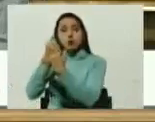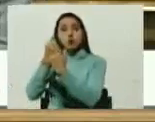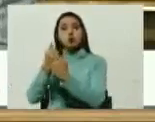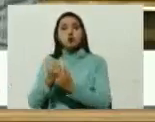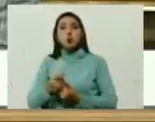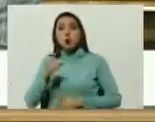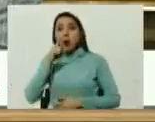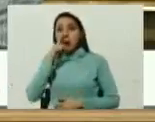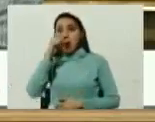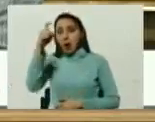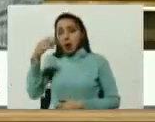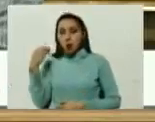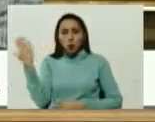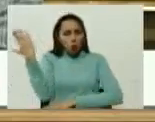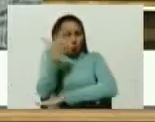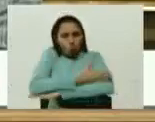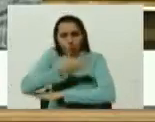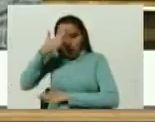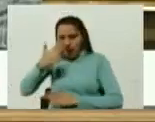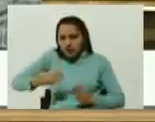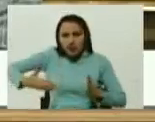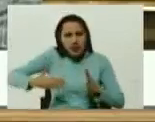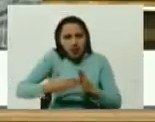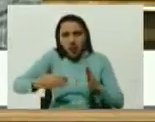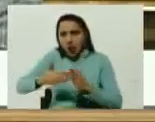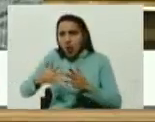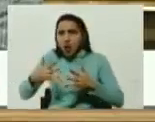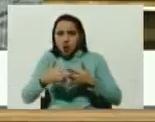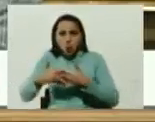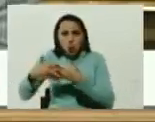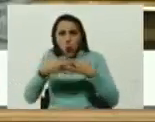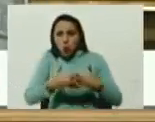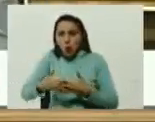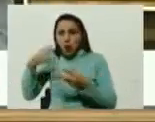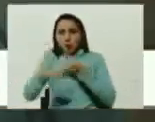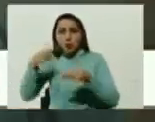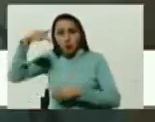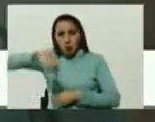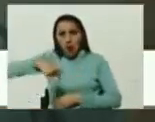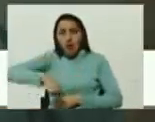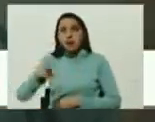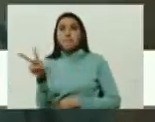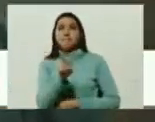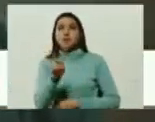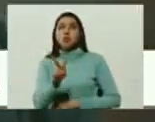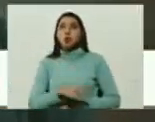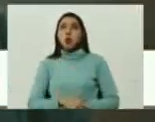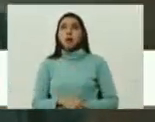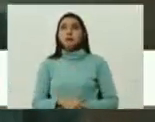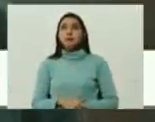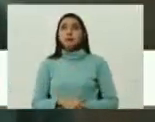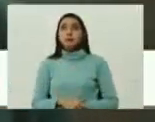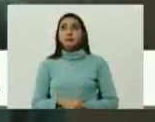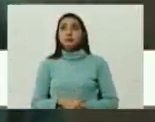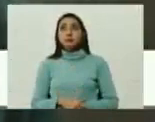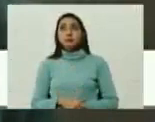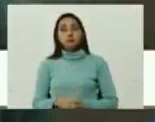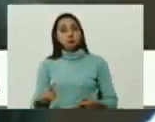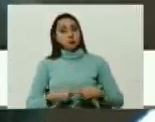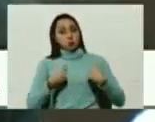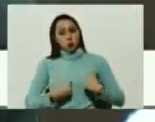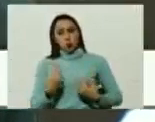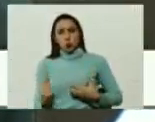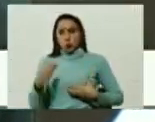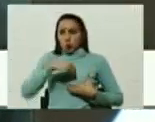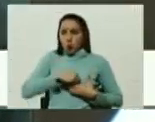de bloqueo y de agresión contra la patria venezolana está en nuestros corazones